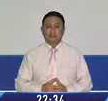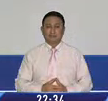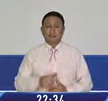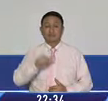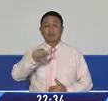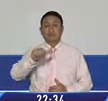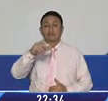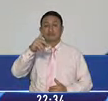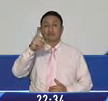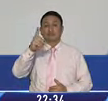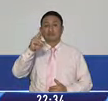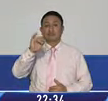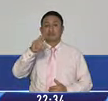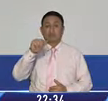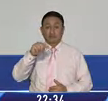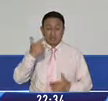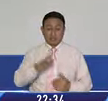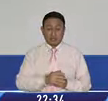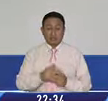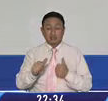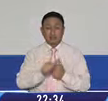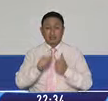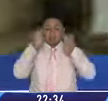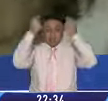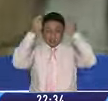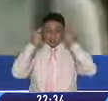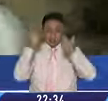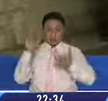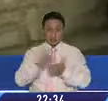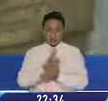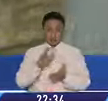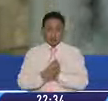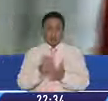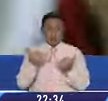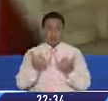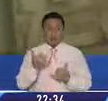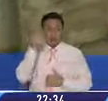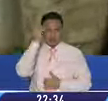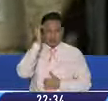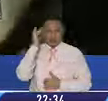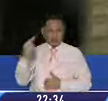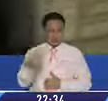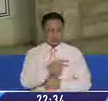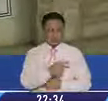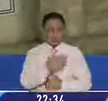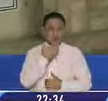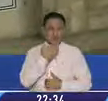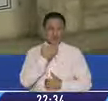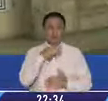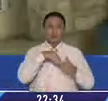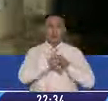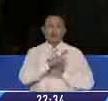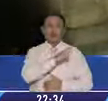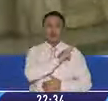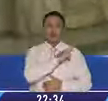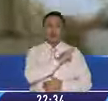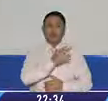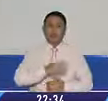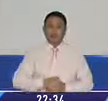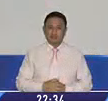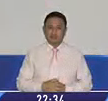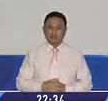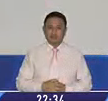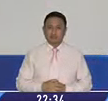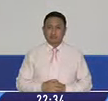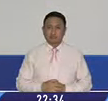Adriano está a pocos días de culminar su bachillerato y su principal preocupación es el ingreso a la universidad.